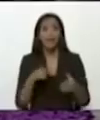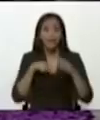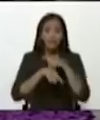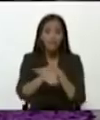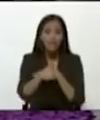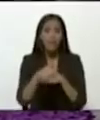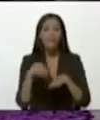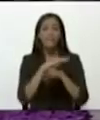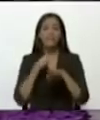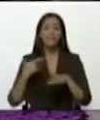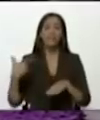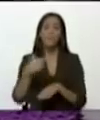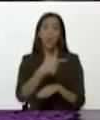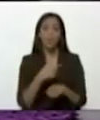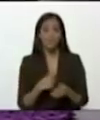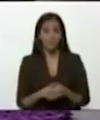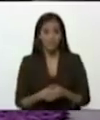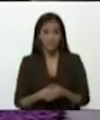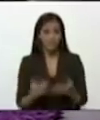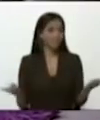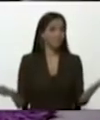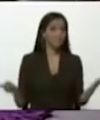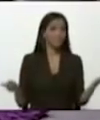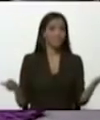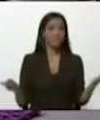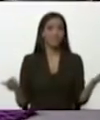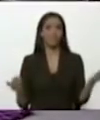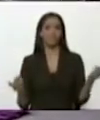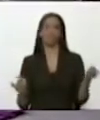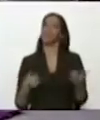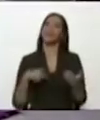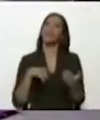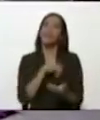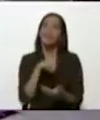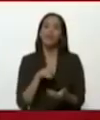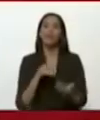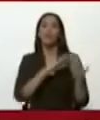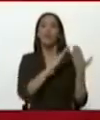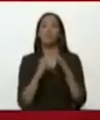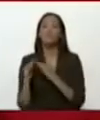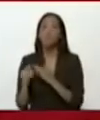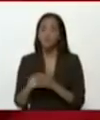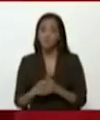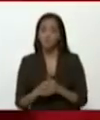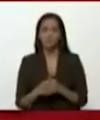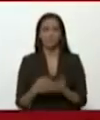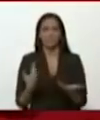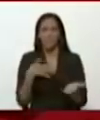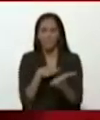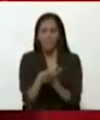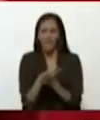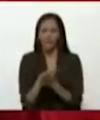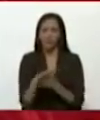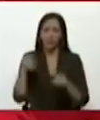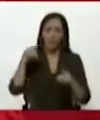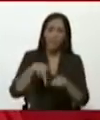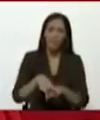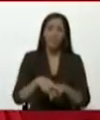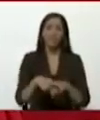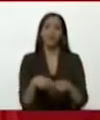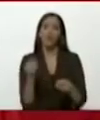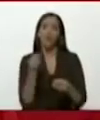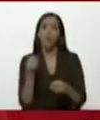Ministerio de Transporte. ¿Ah? Igual viene sucediendo comunas. Con la persecución con los colectivos del caso del 23 de